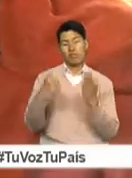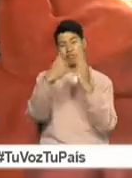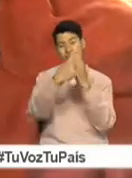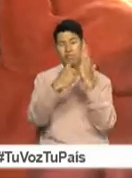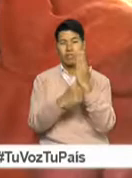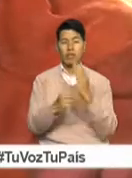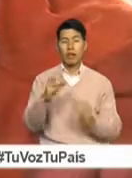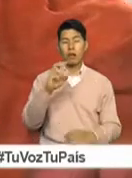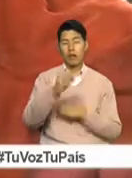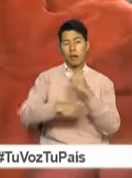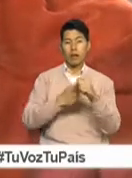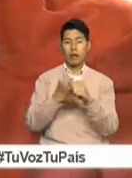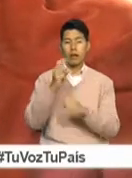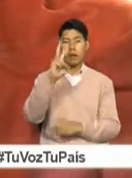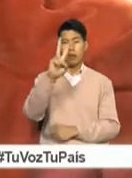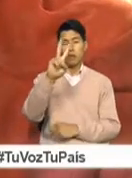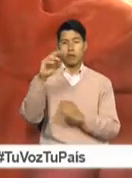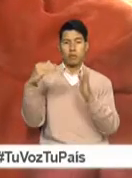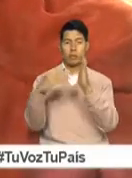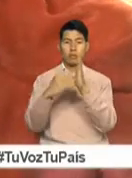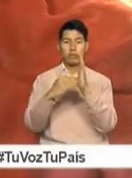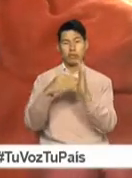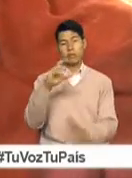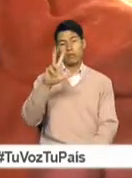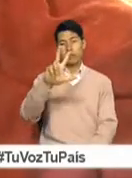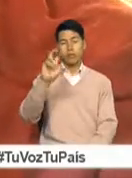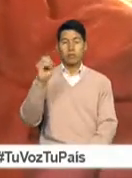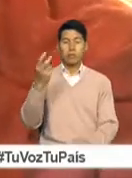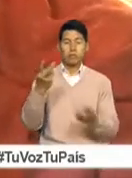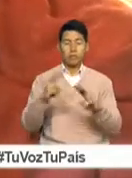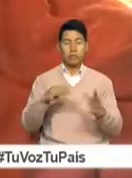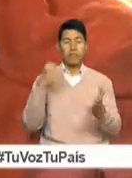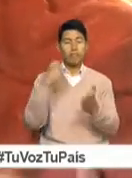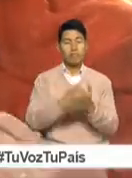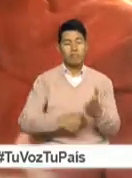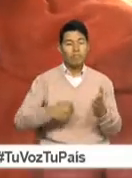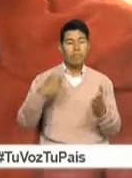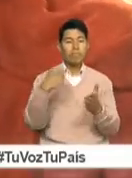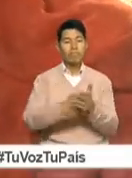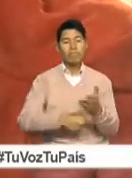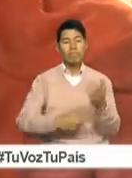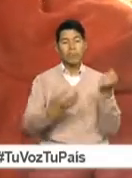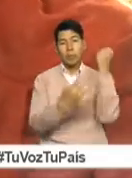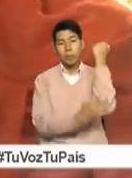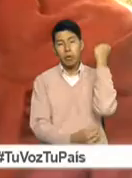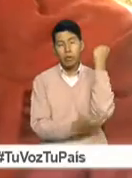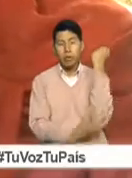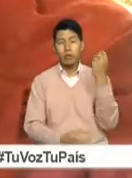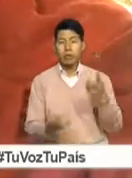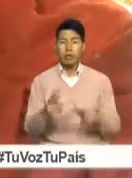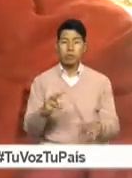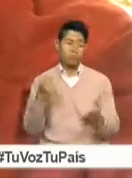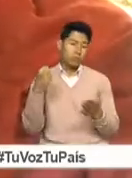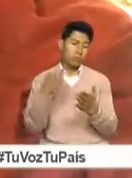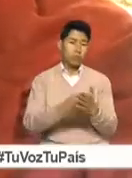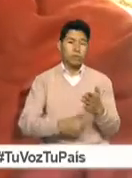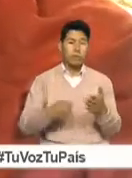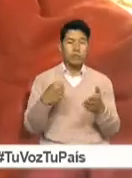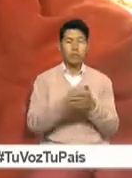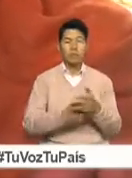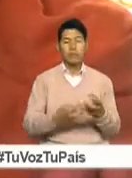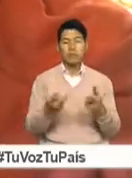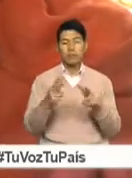también de luchar contra la pobreza a través del mandato de la unesco